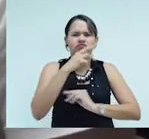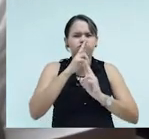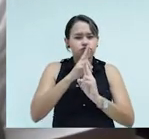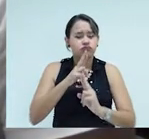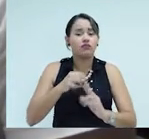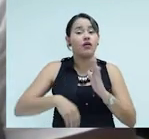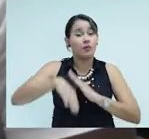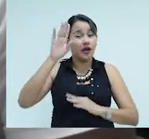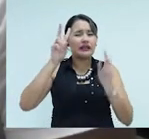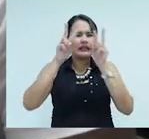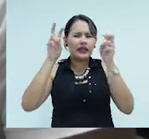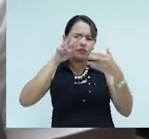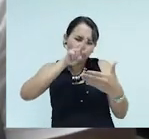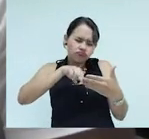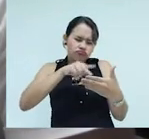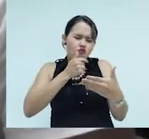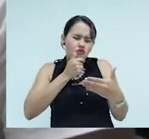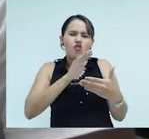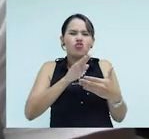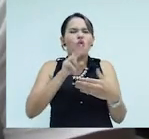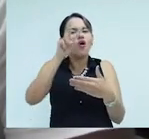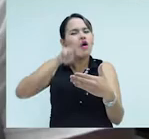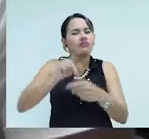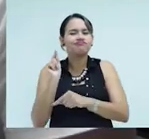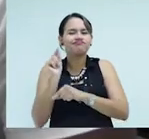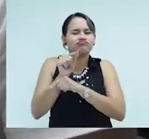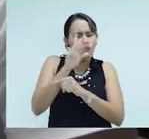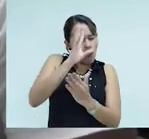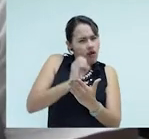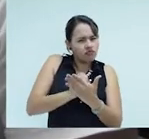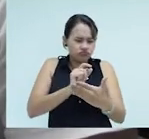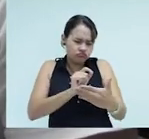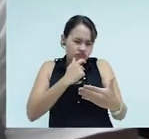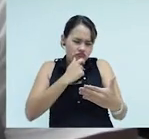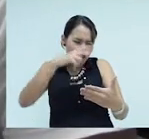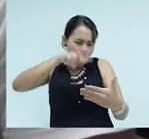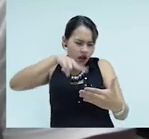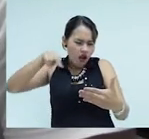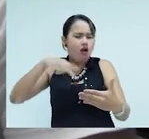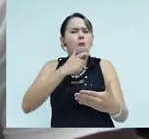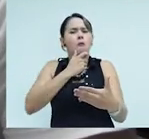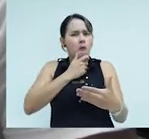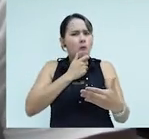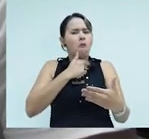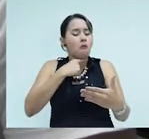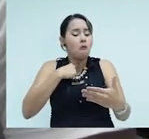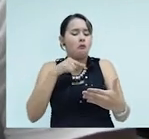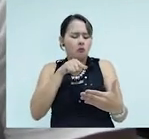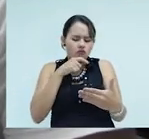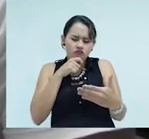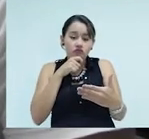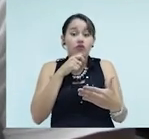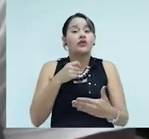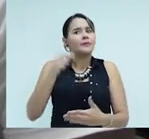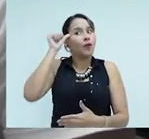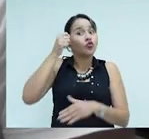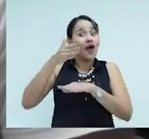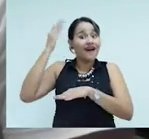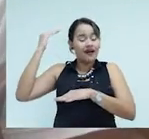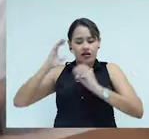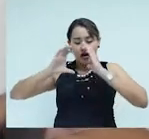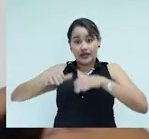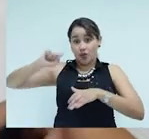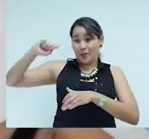de escritura y lectura crítica. Creo que esas clases de primer semestre